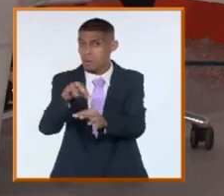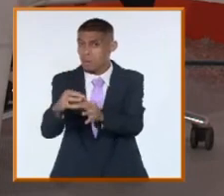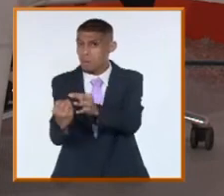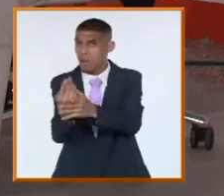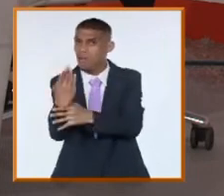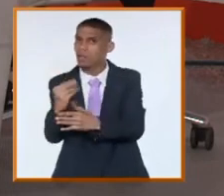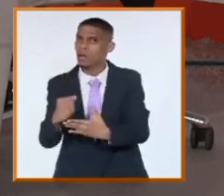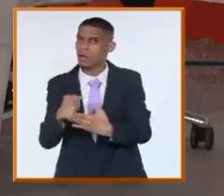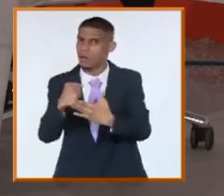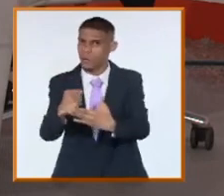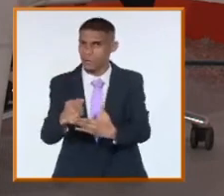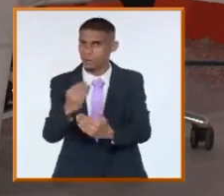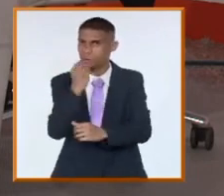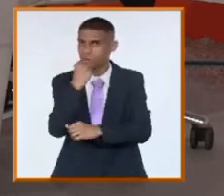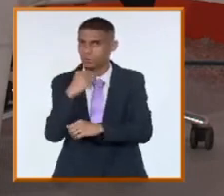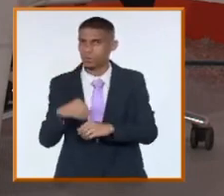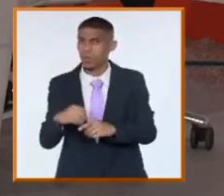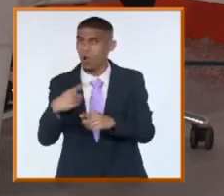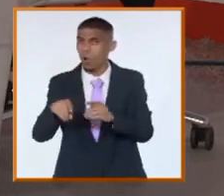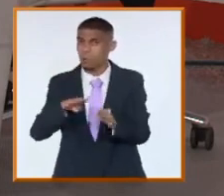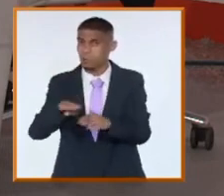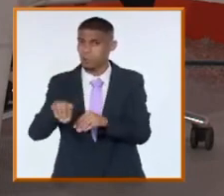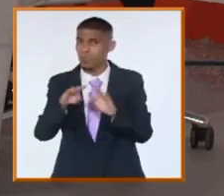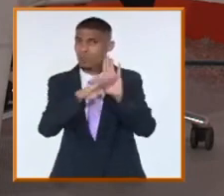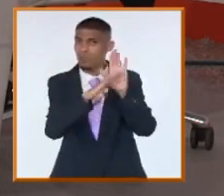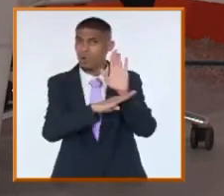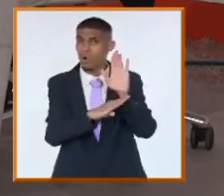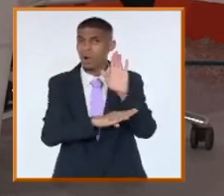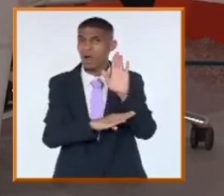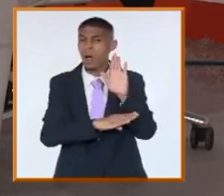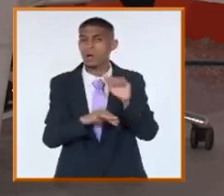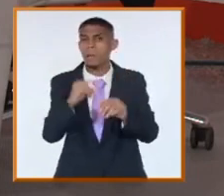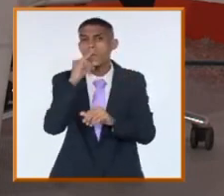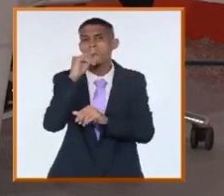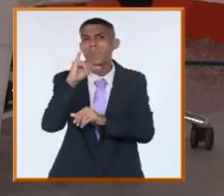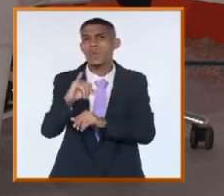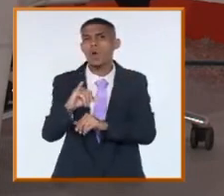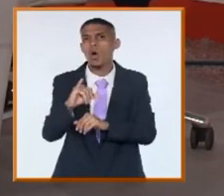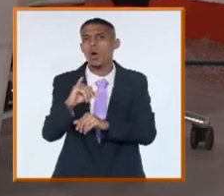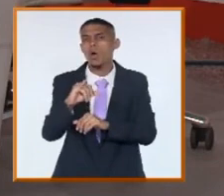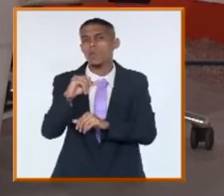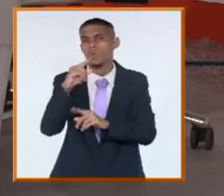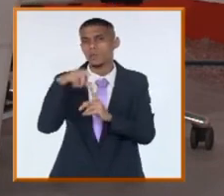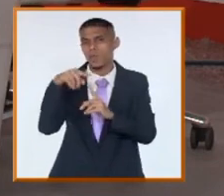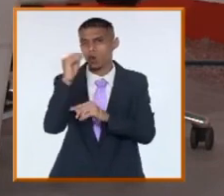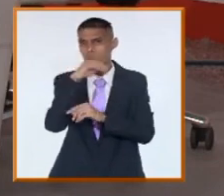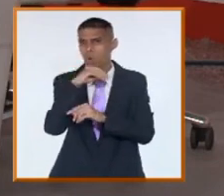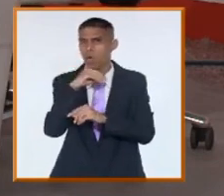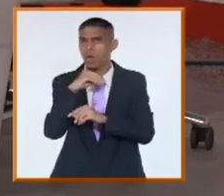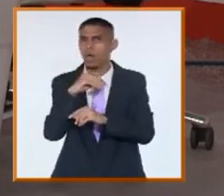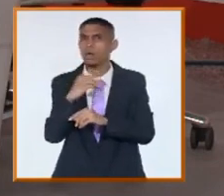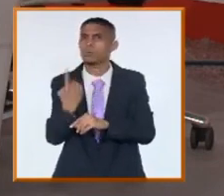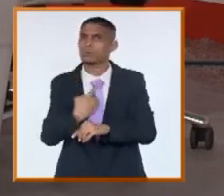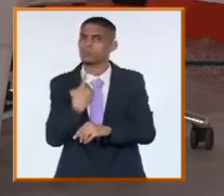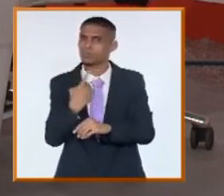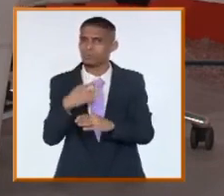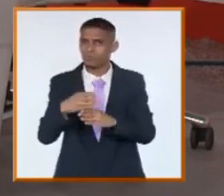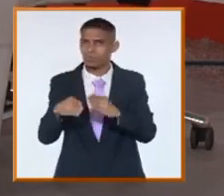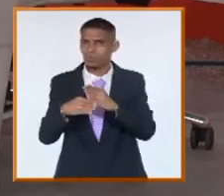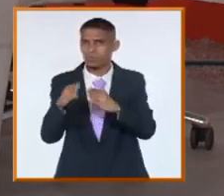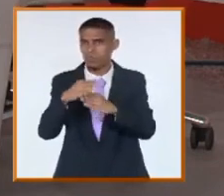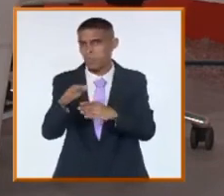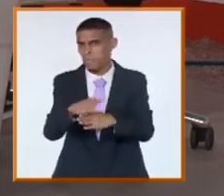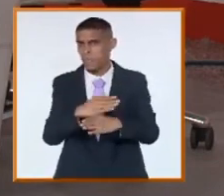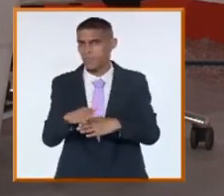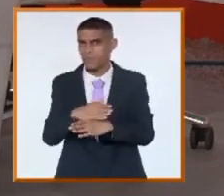a la biotecnología está el programa del desarrollo integral de la biotecnología de todo lo que hemos construido en este sector y sostener